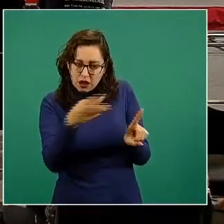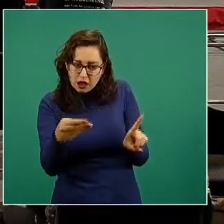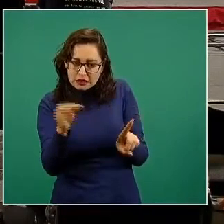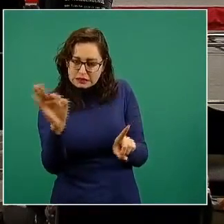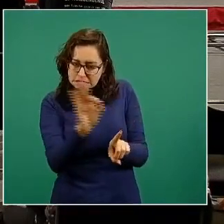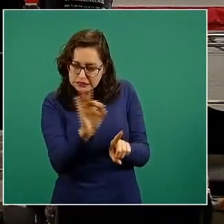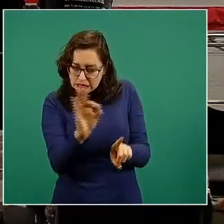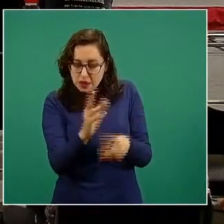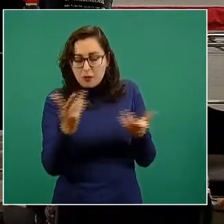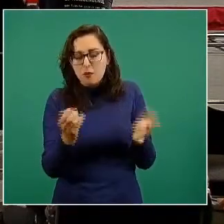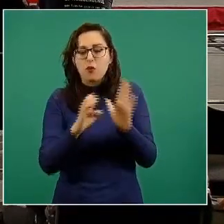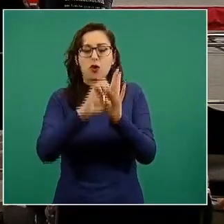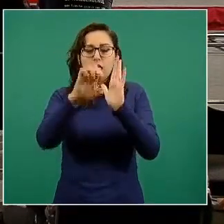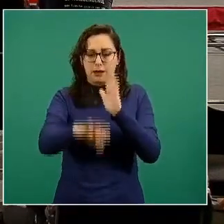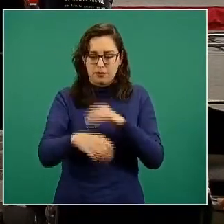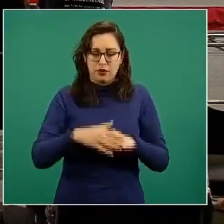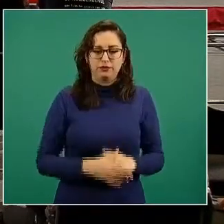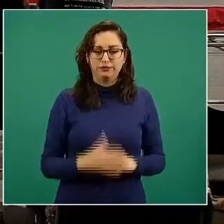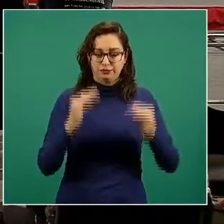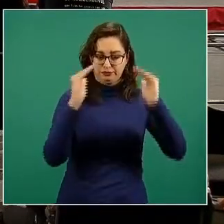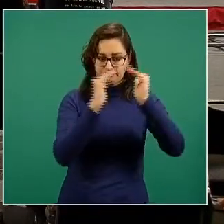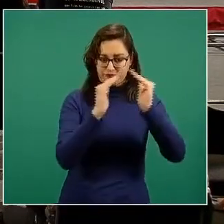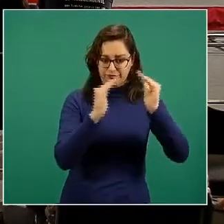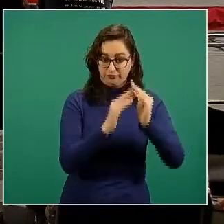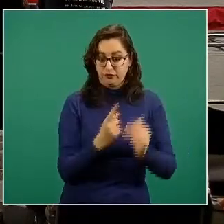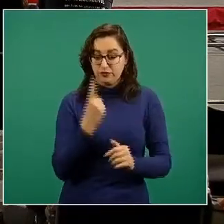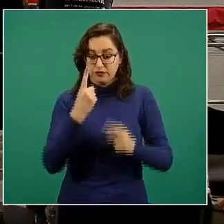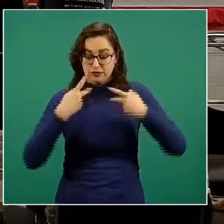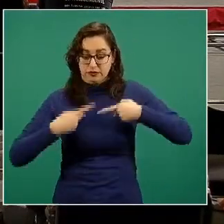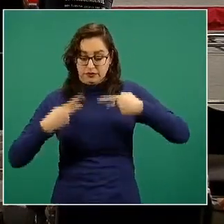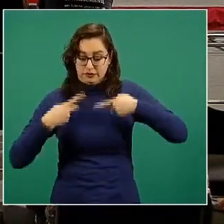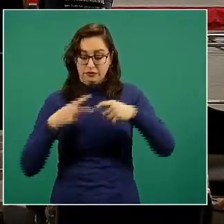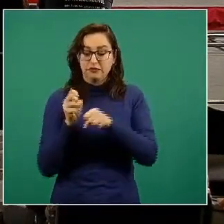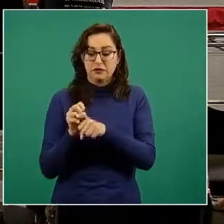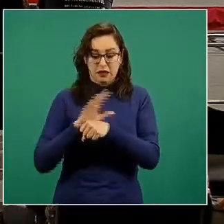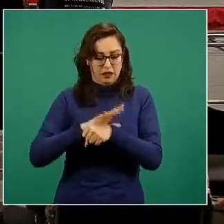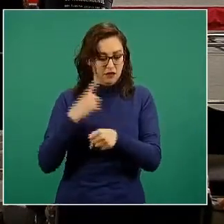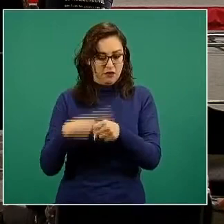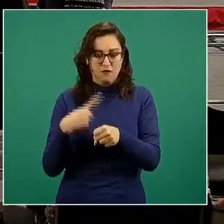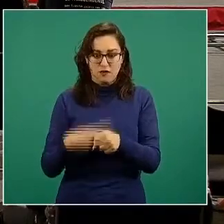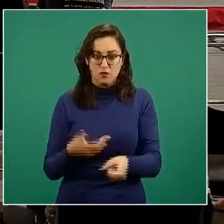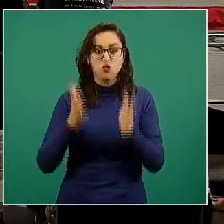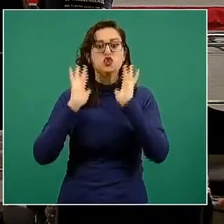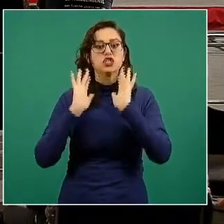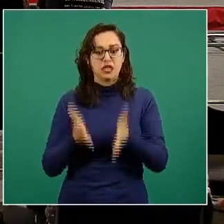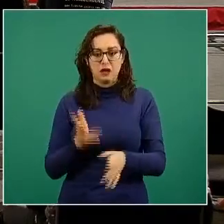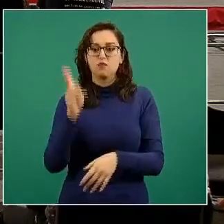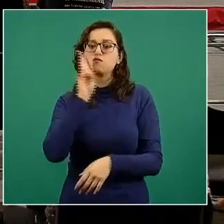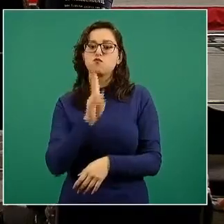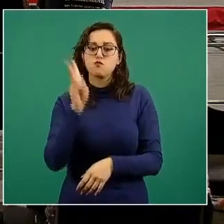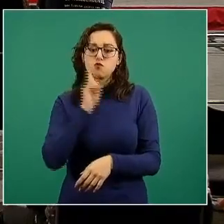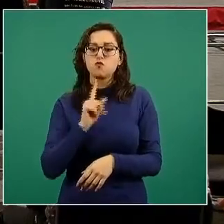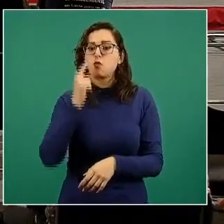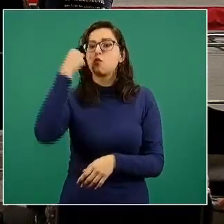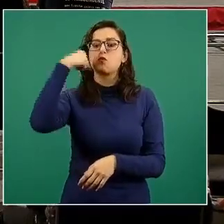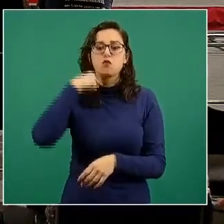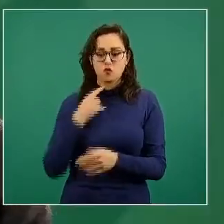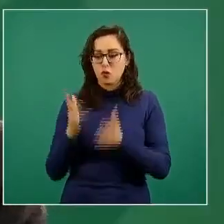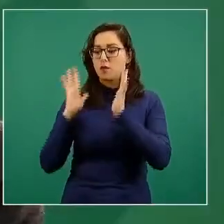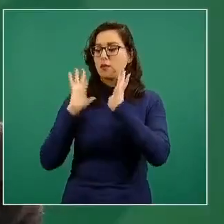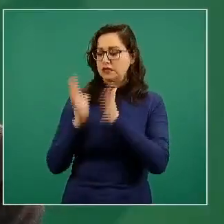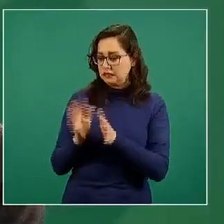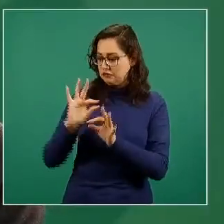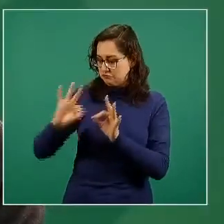casa hay una persona que tiene COVID y este COVID ha sido demostrado con una prueba de laboratorio, que